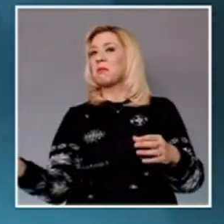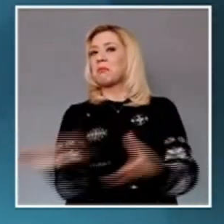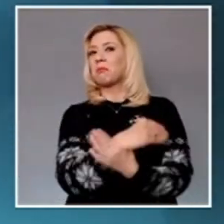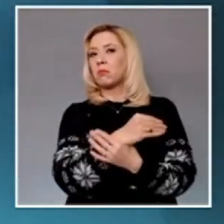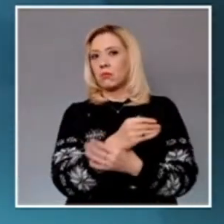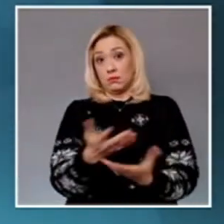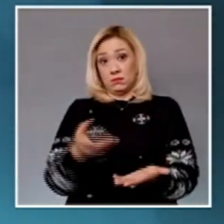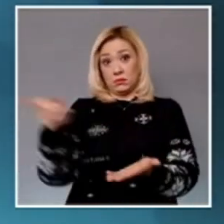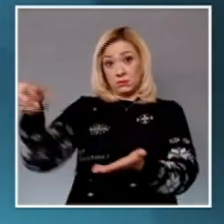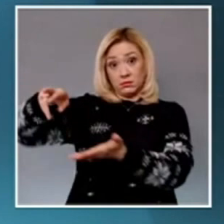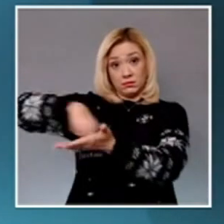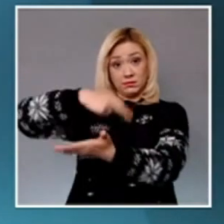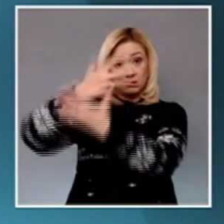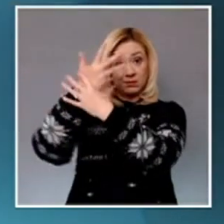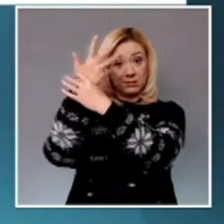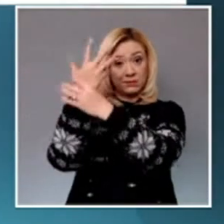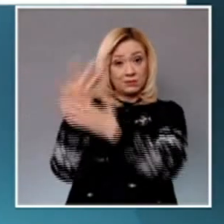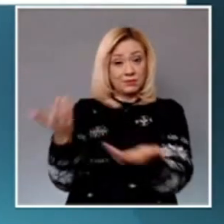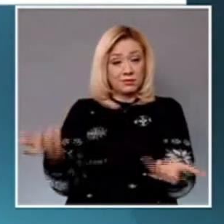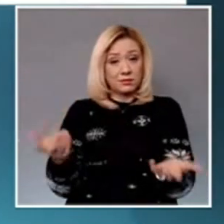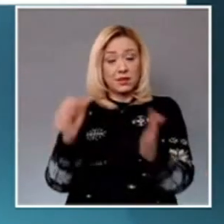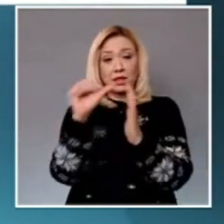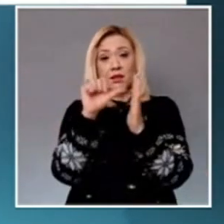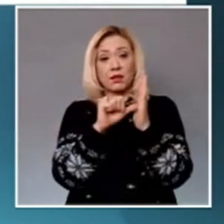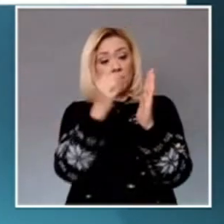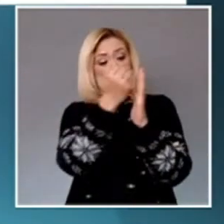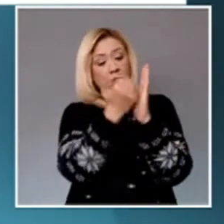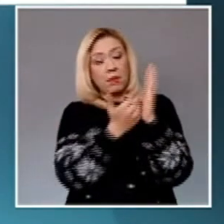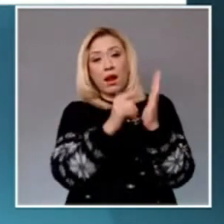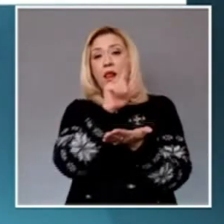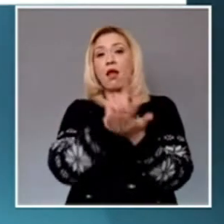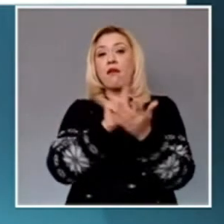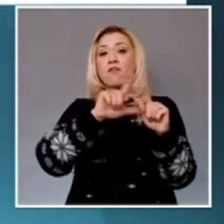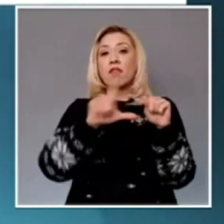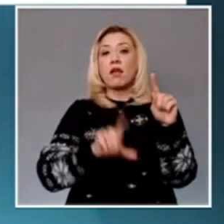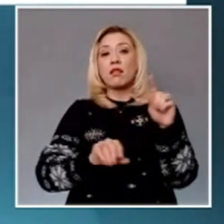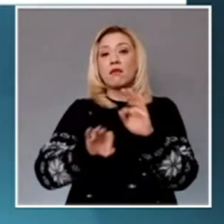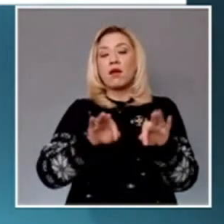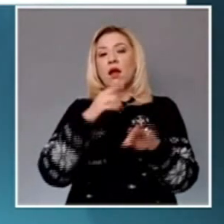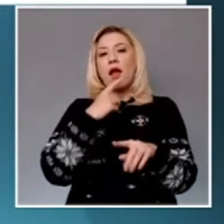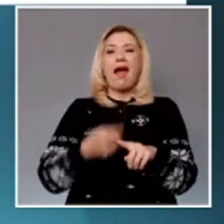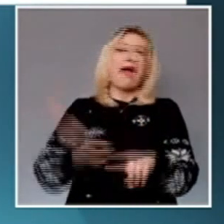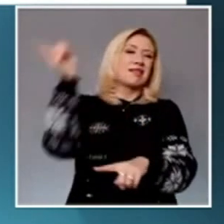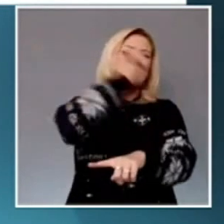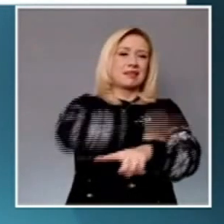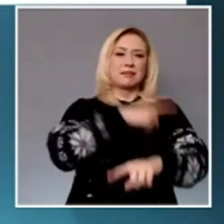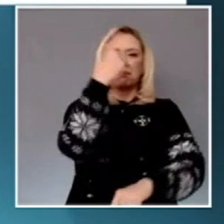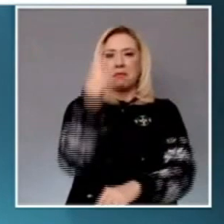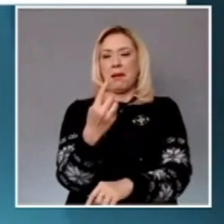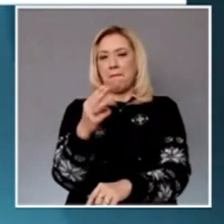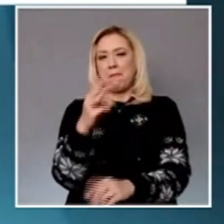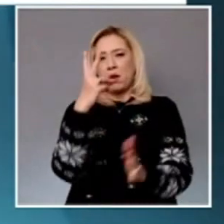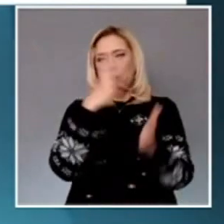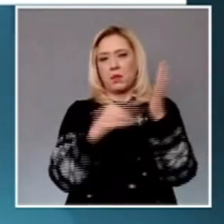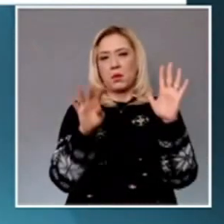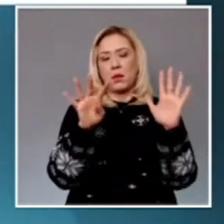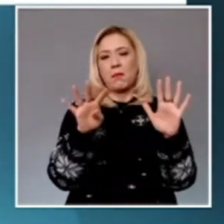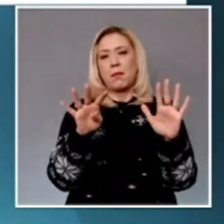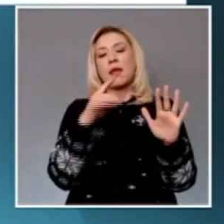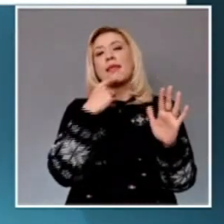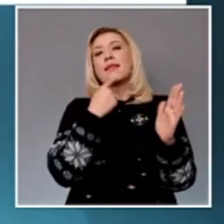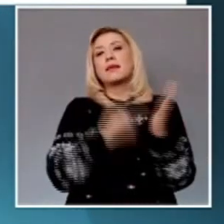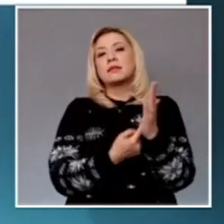diversos artículos de la Ley Federal del Trabajo anterior a la reforma del 1 de mayo de 2019, se concluye que en cualquiera de las etapas